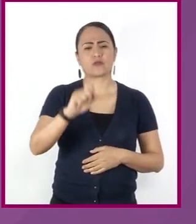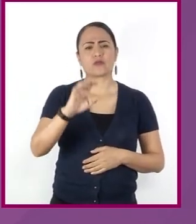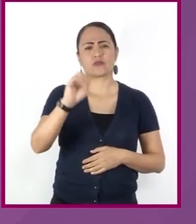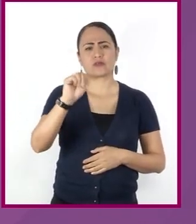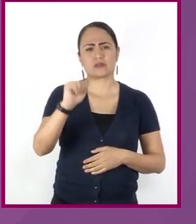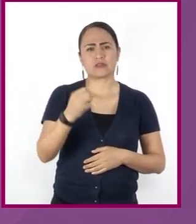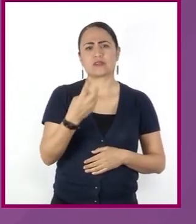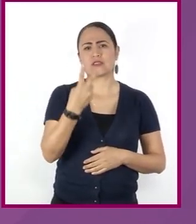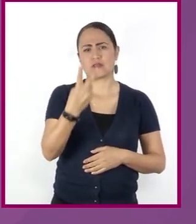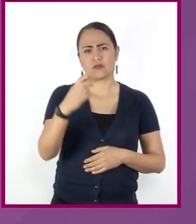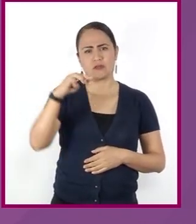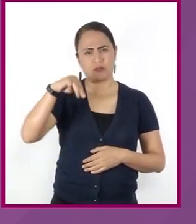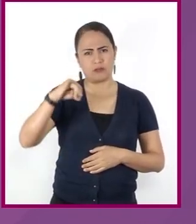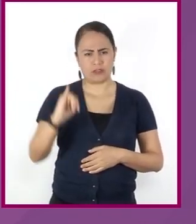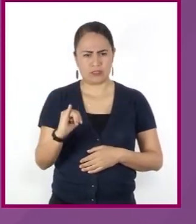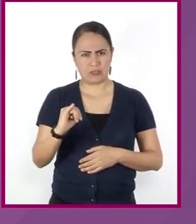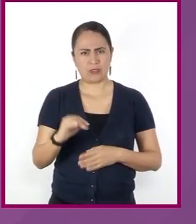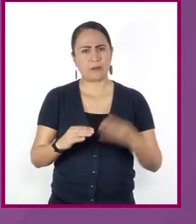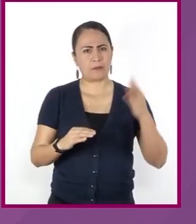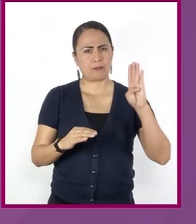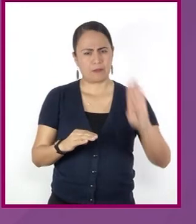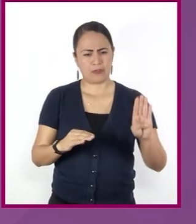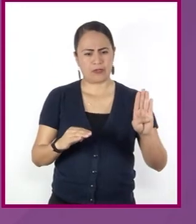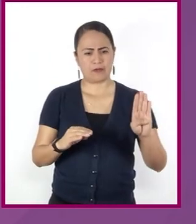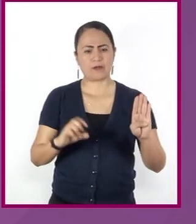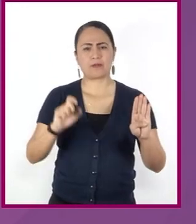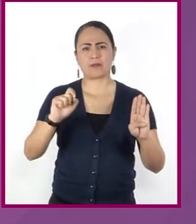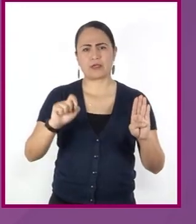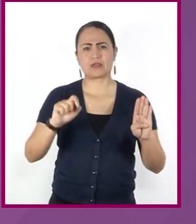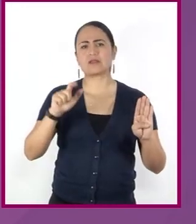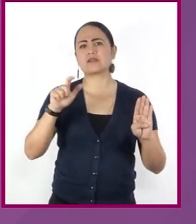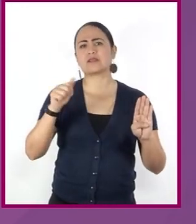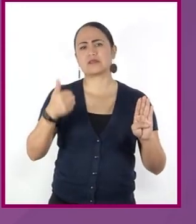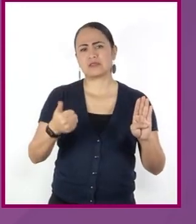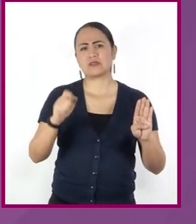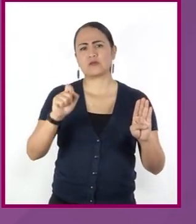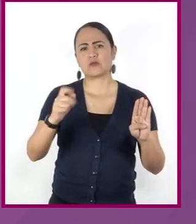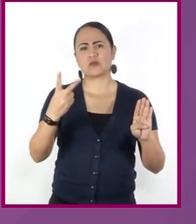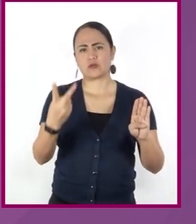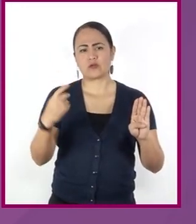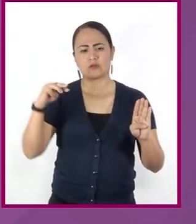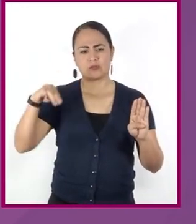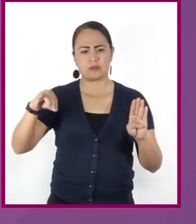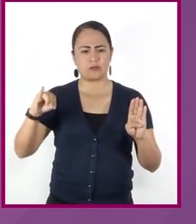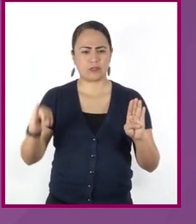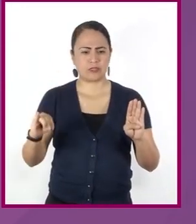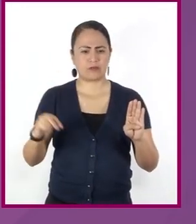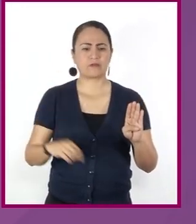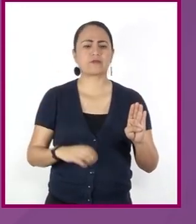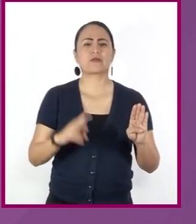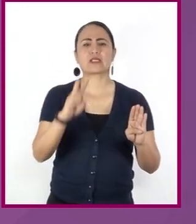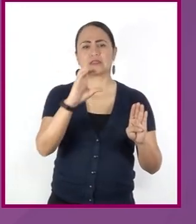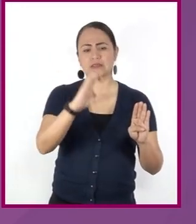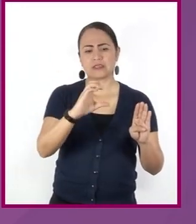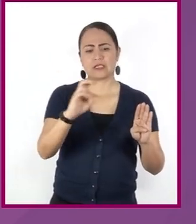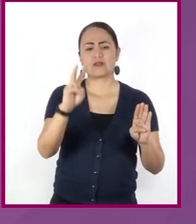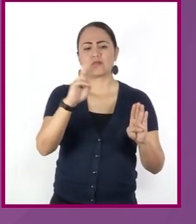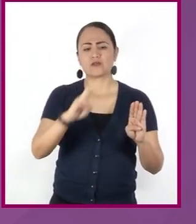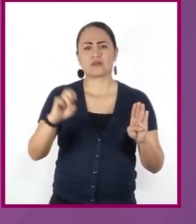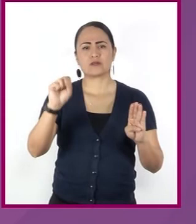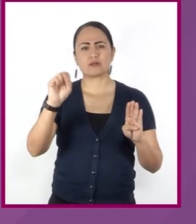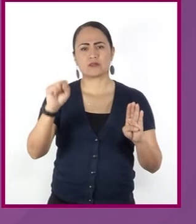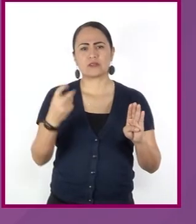2.62 millas. Inciso B, 26.2 millas. Inciso C,